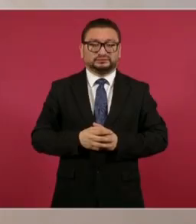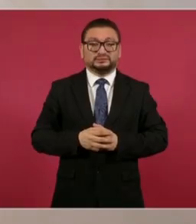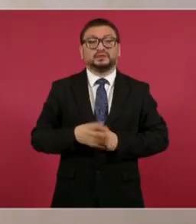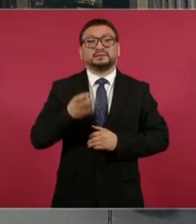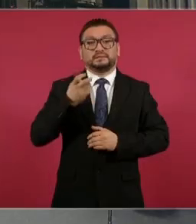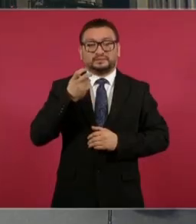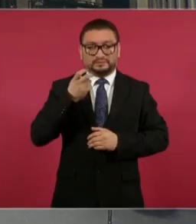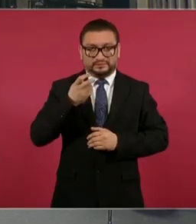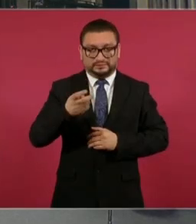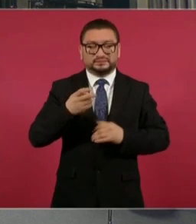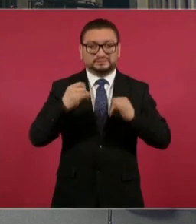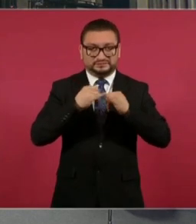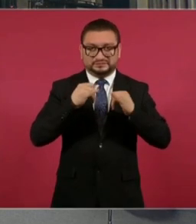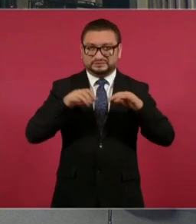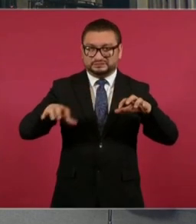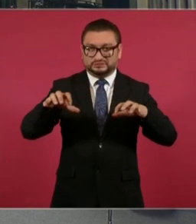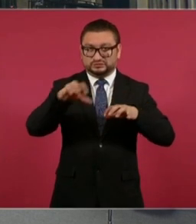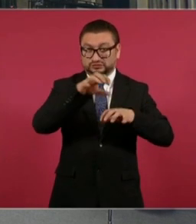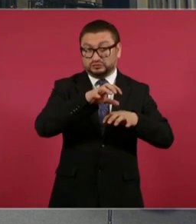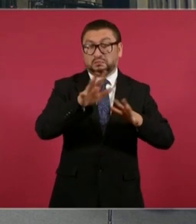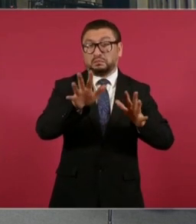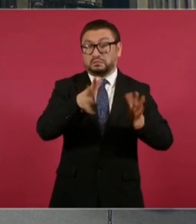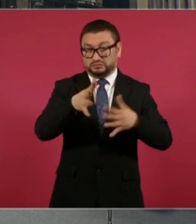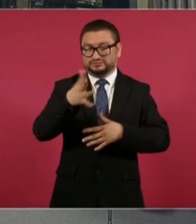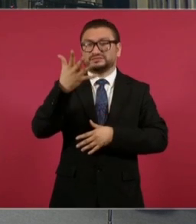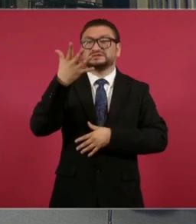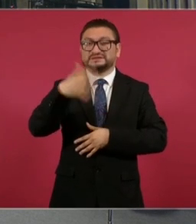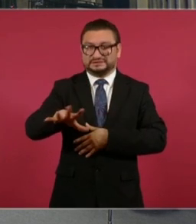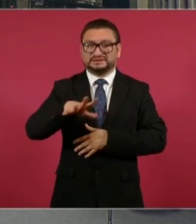como estos organismos hay lo menos